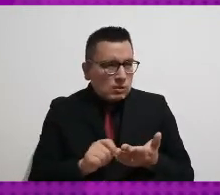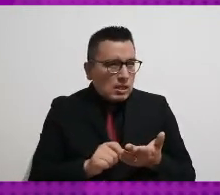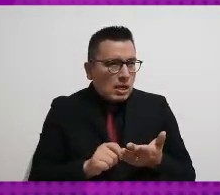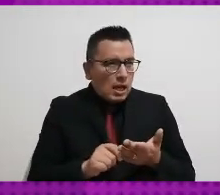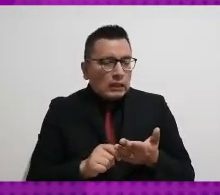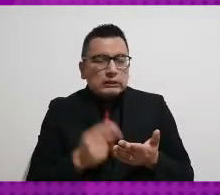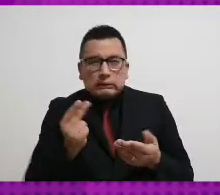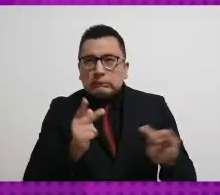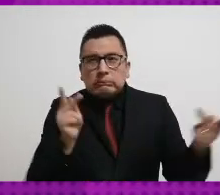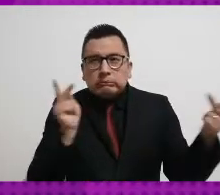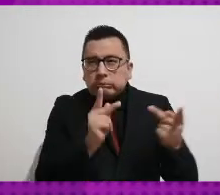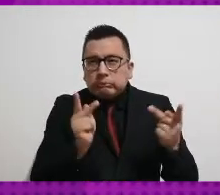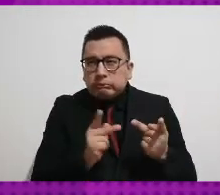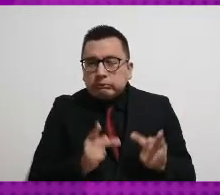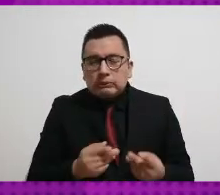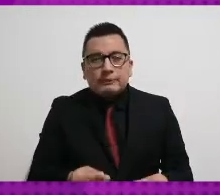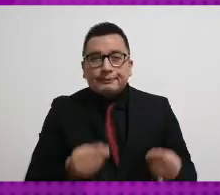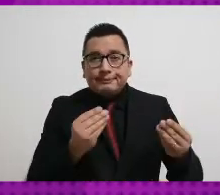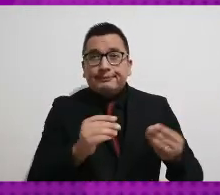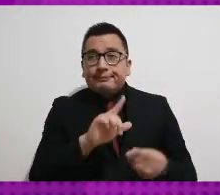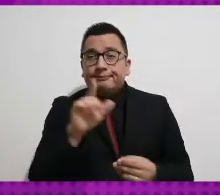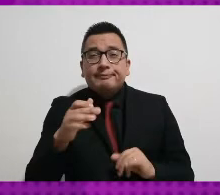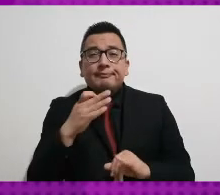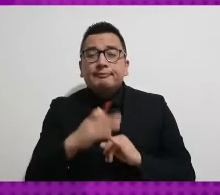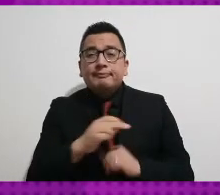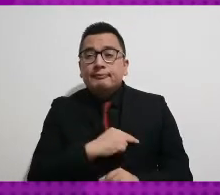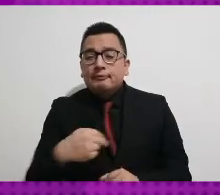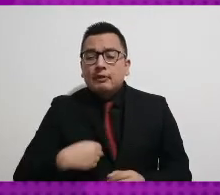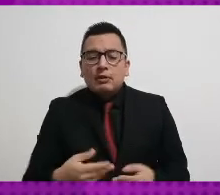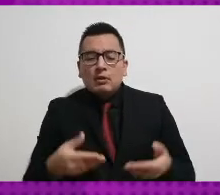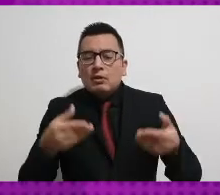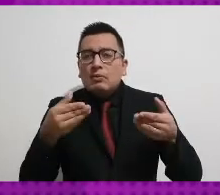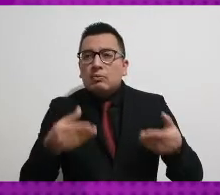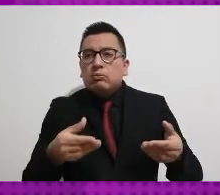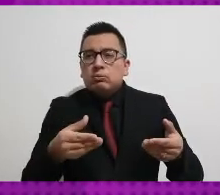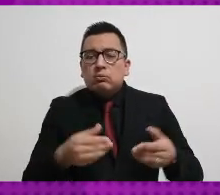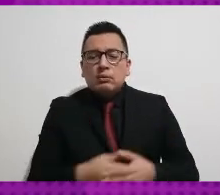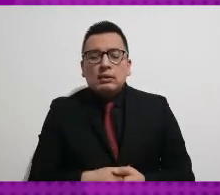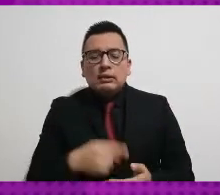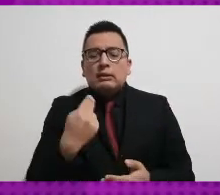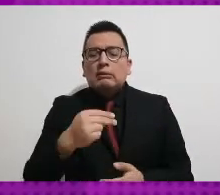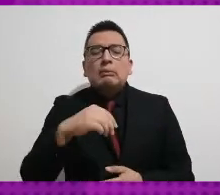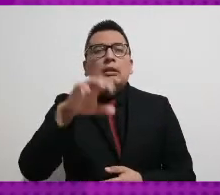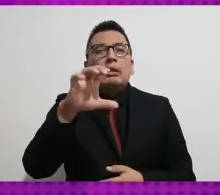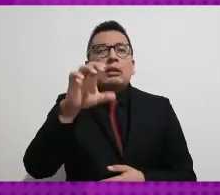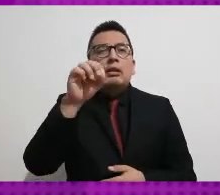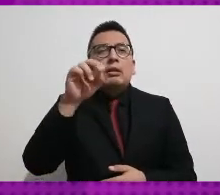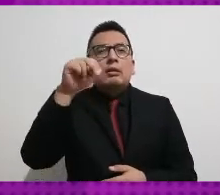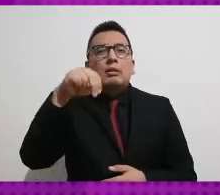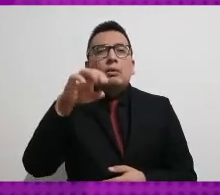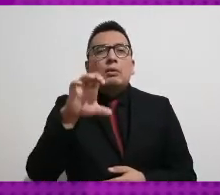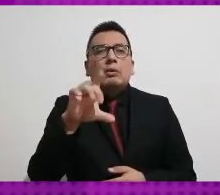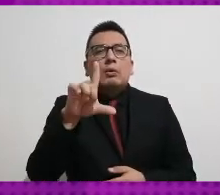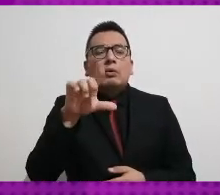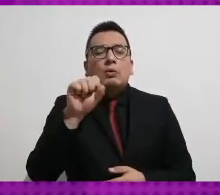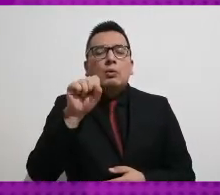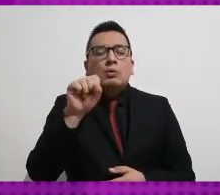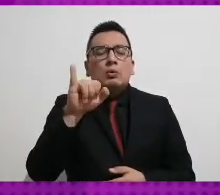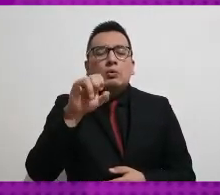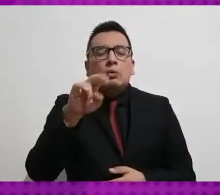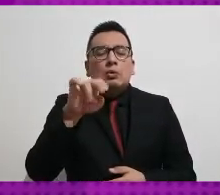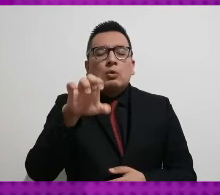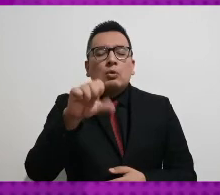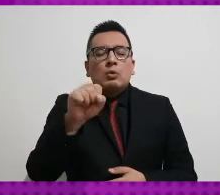el informe. Al final, elaboramos lo que le llamamos las conclusiones de la misma con una